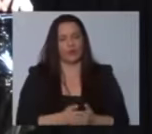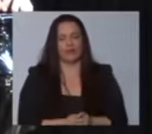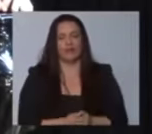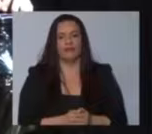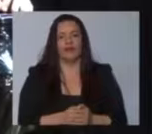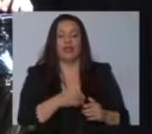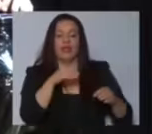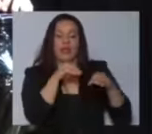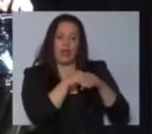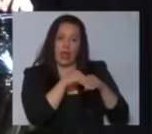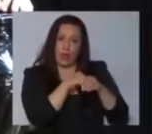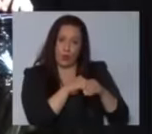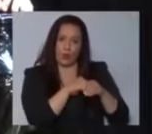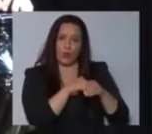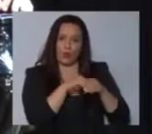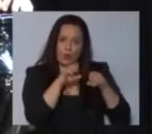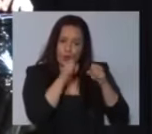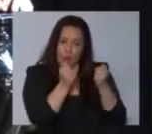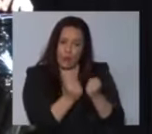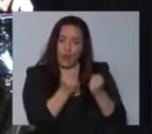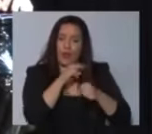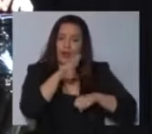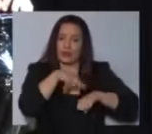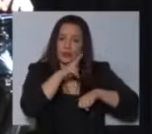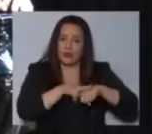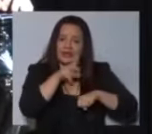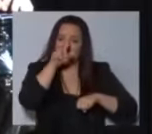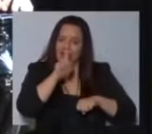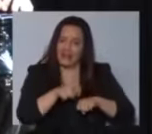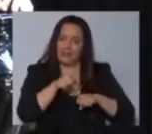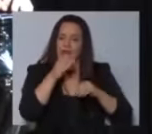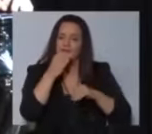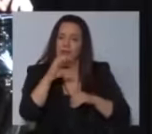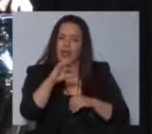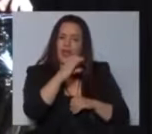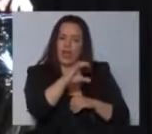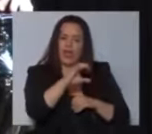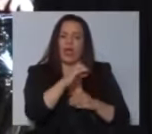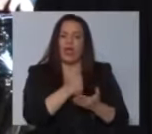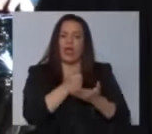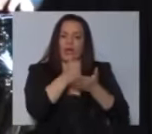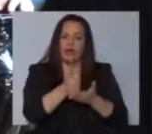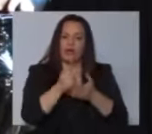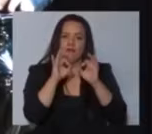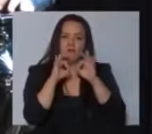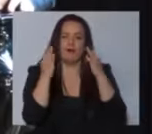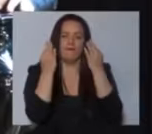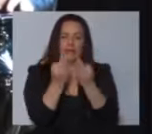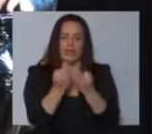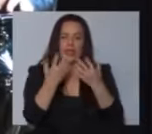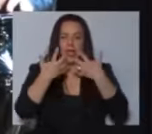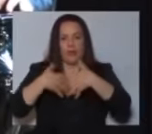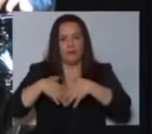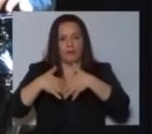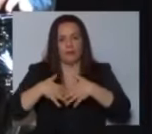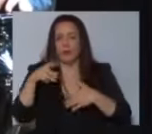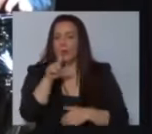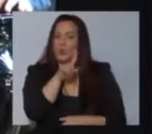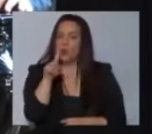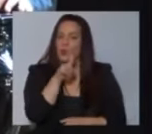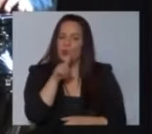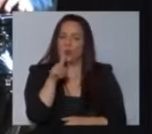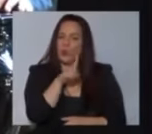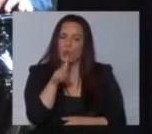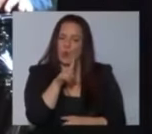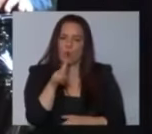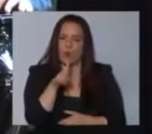ahorro nacional debe ir destinado a financiar a las familias y a las empresas, no a